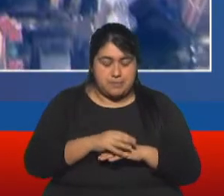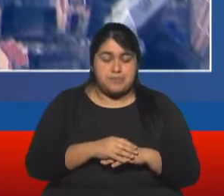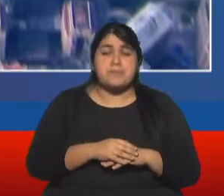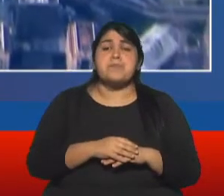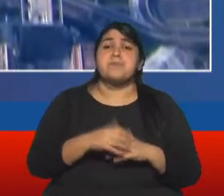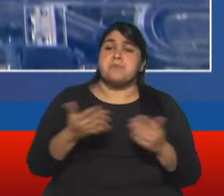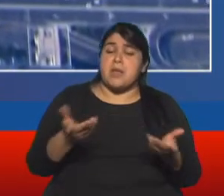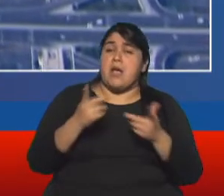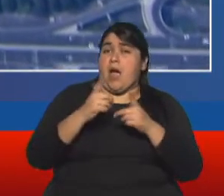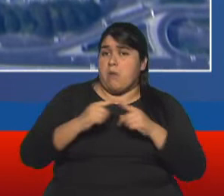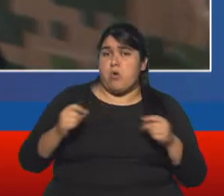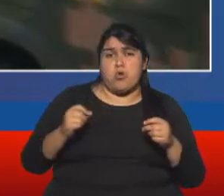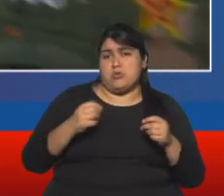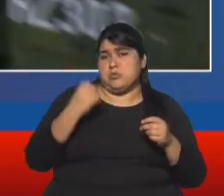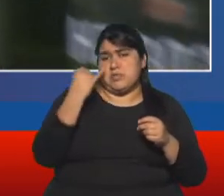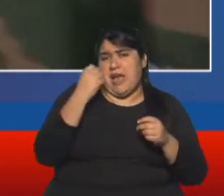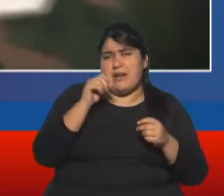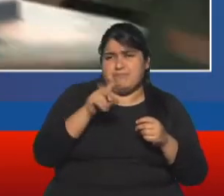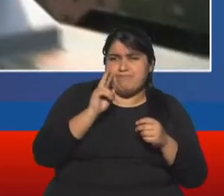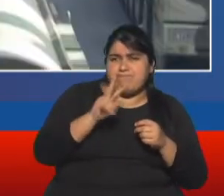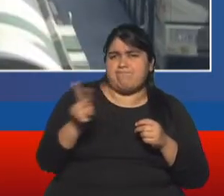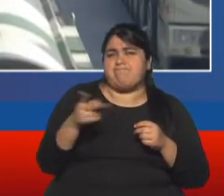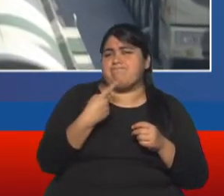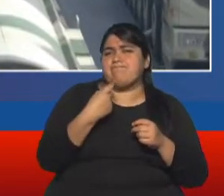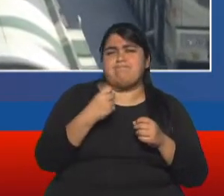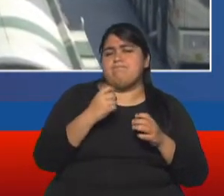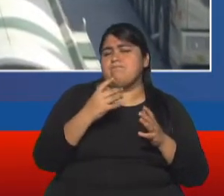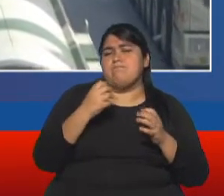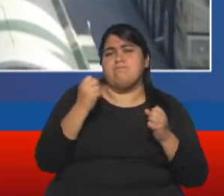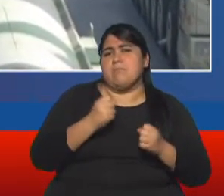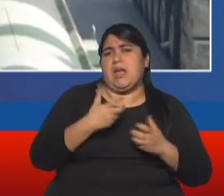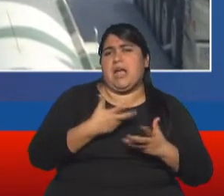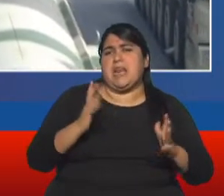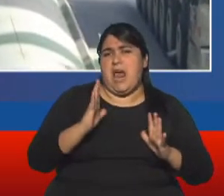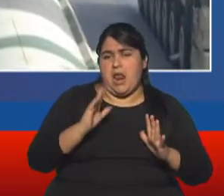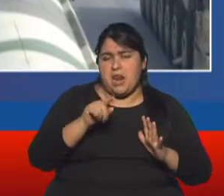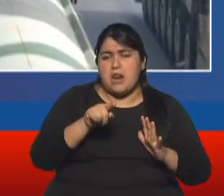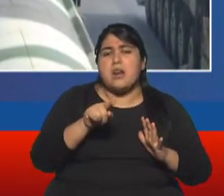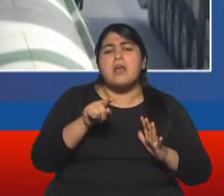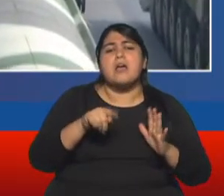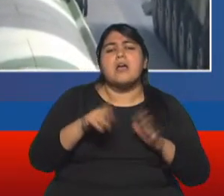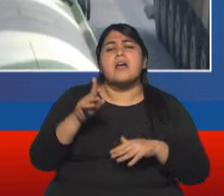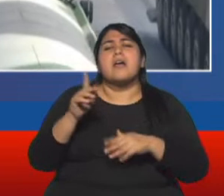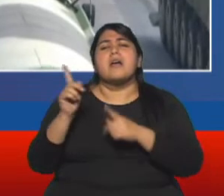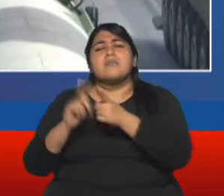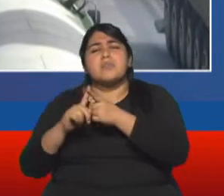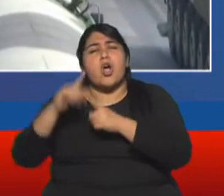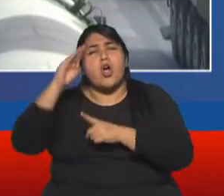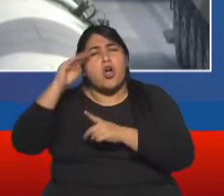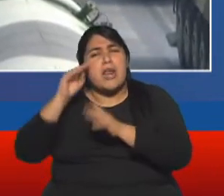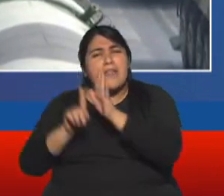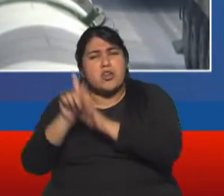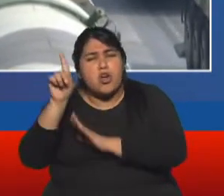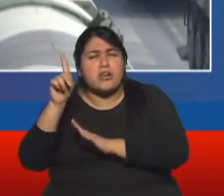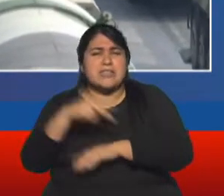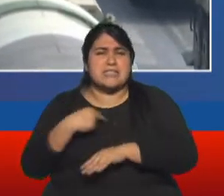han reafirmado de alguna manera estos conceptos generales, la relación tan cercana de China con Corea del Norte y